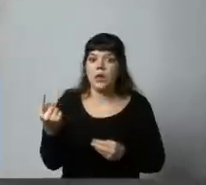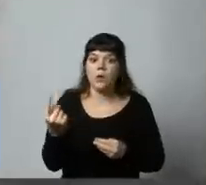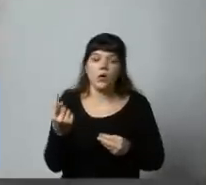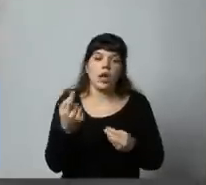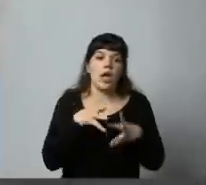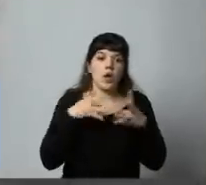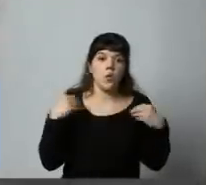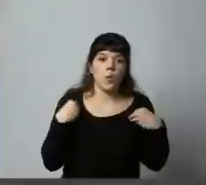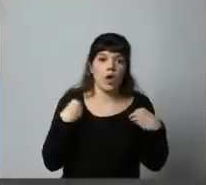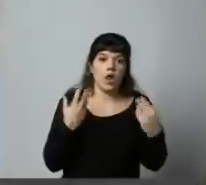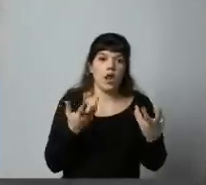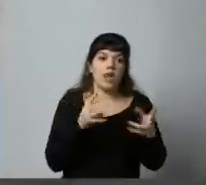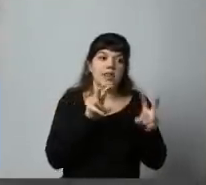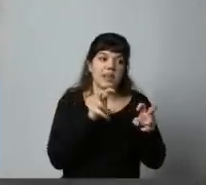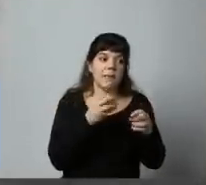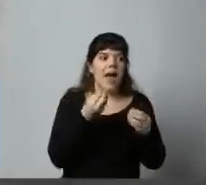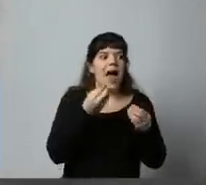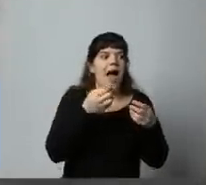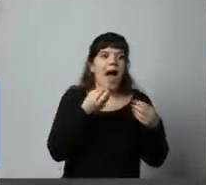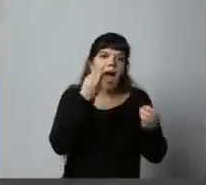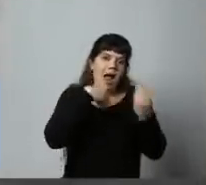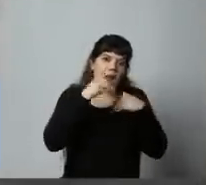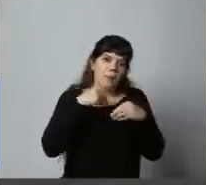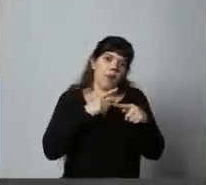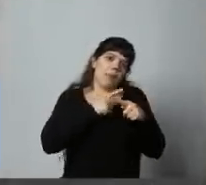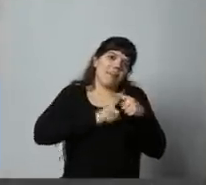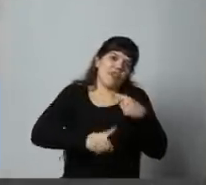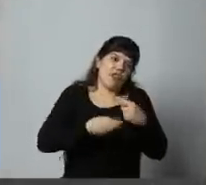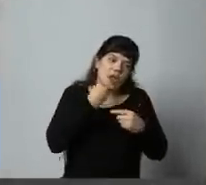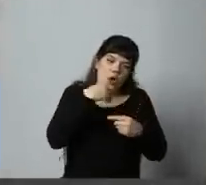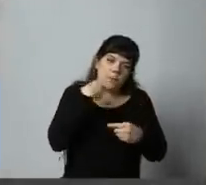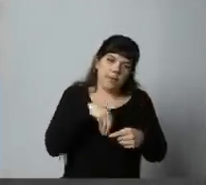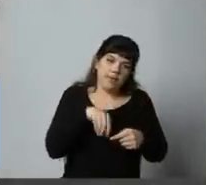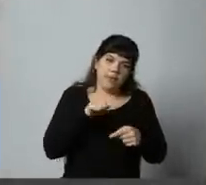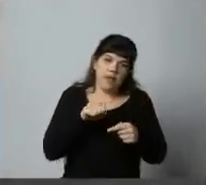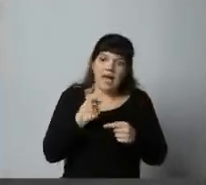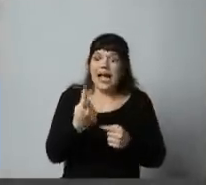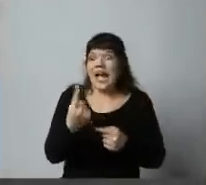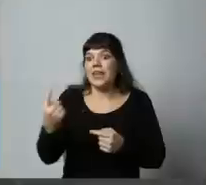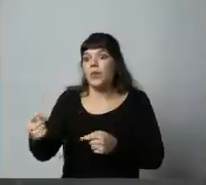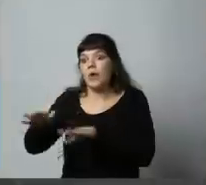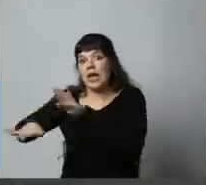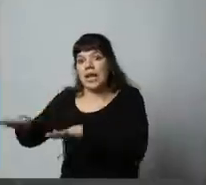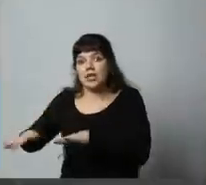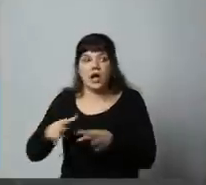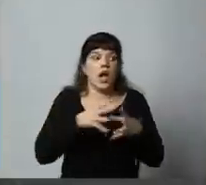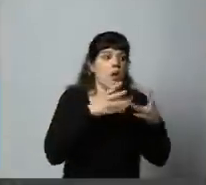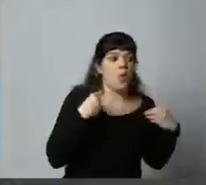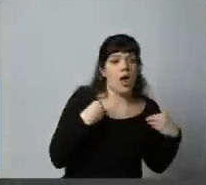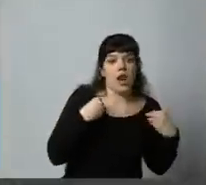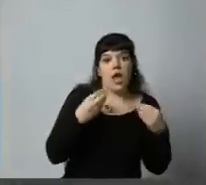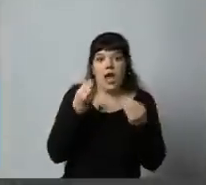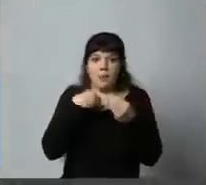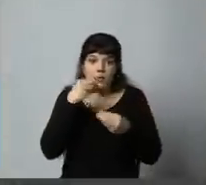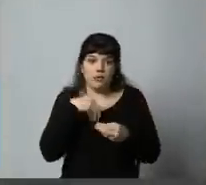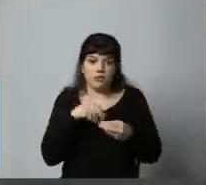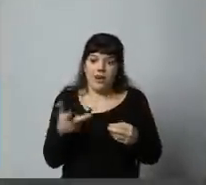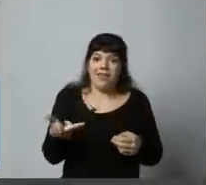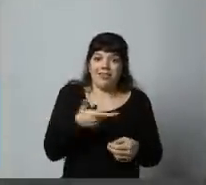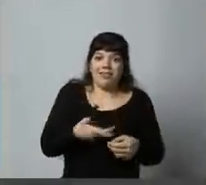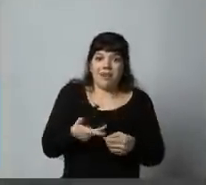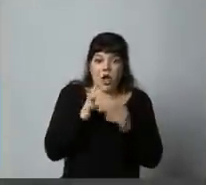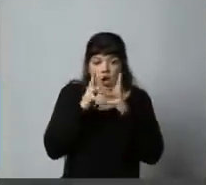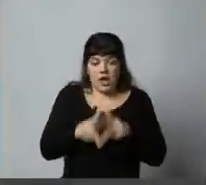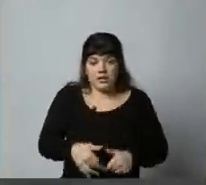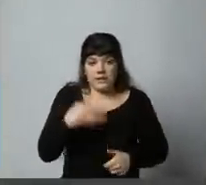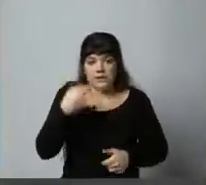escuela en función de la cantidad de almuerzos que tiene por la cantidad de niños que están autorizados a comer para poner un ejemplo concreto en un